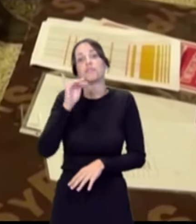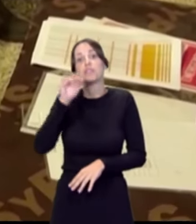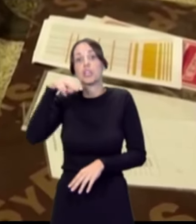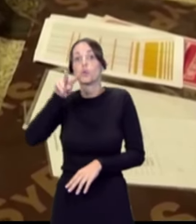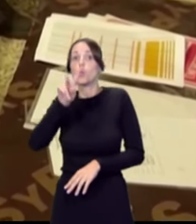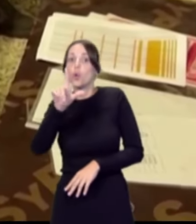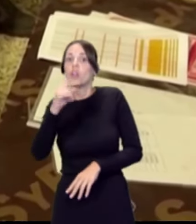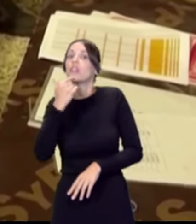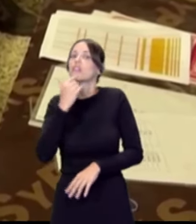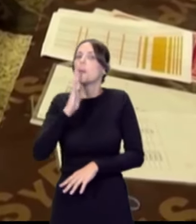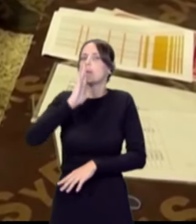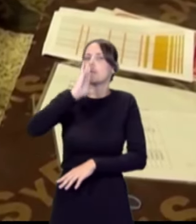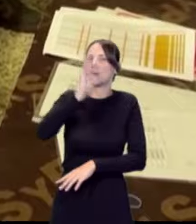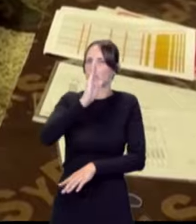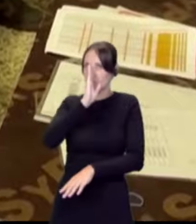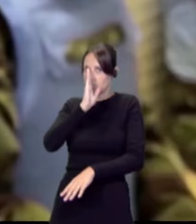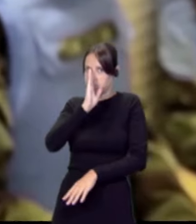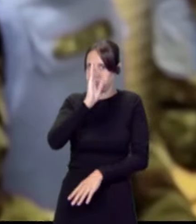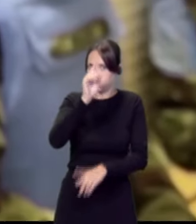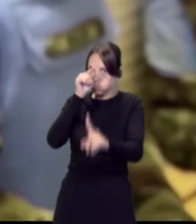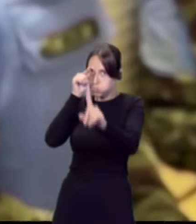aparentemente directo y deliberado.